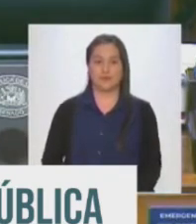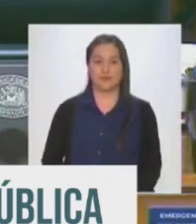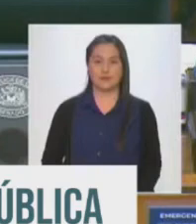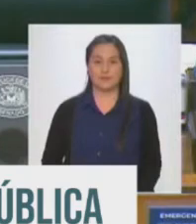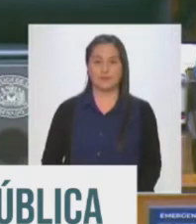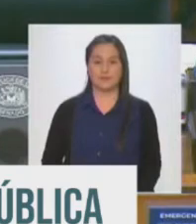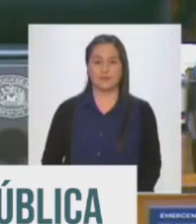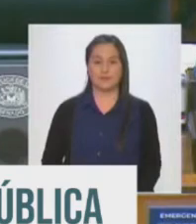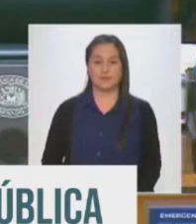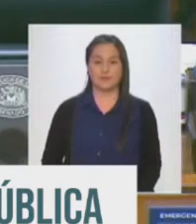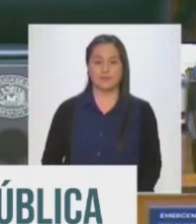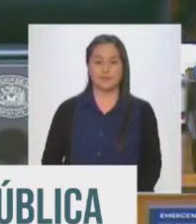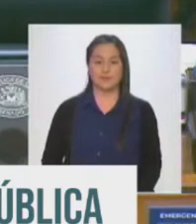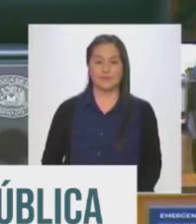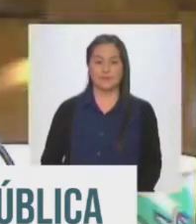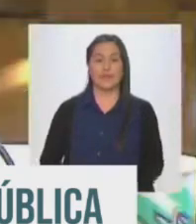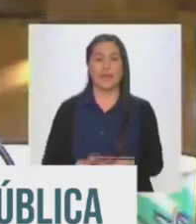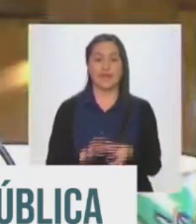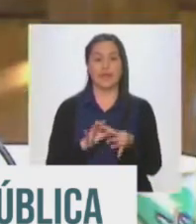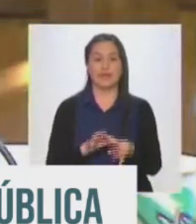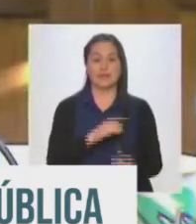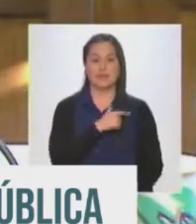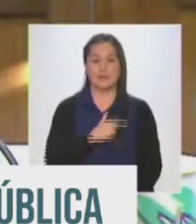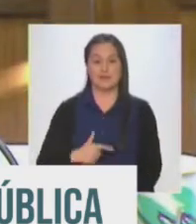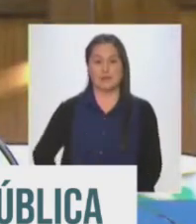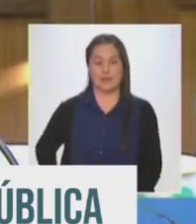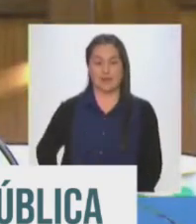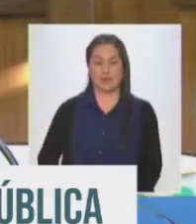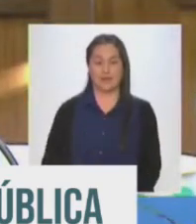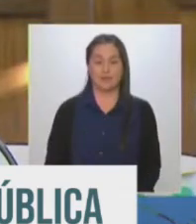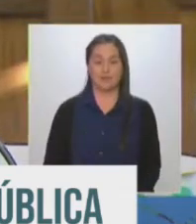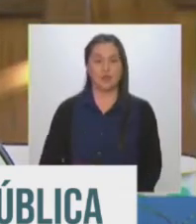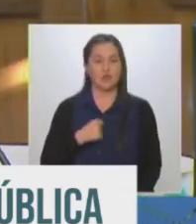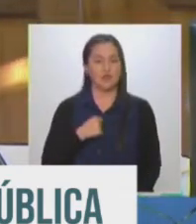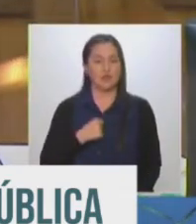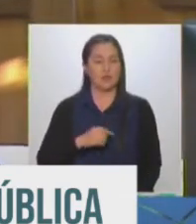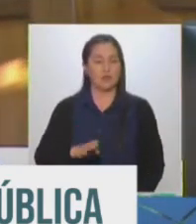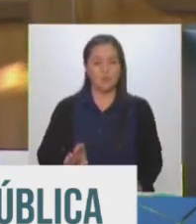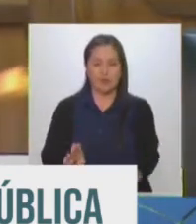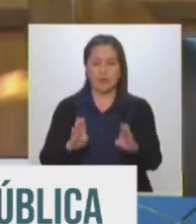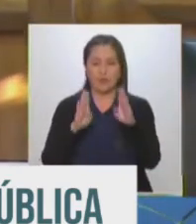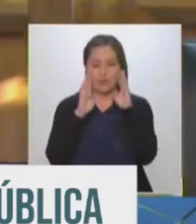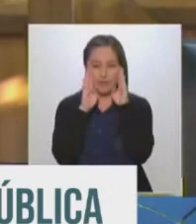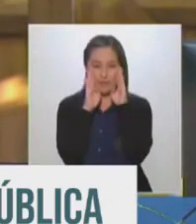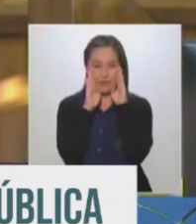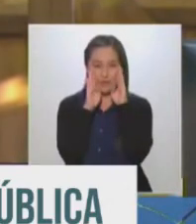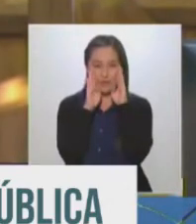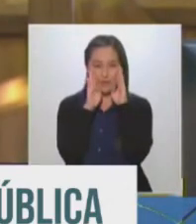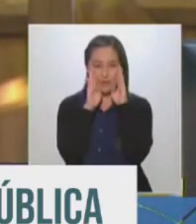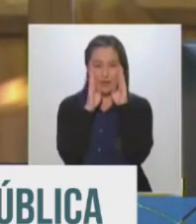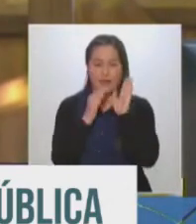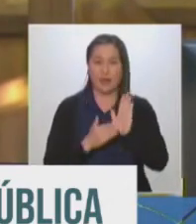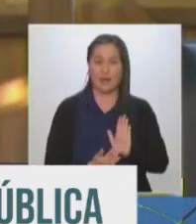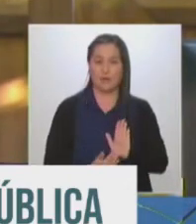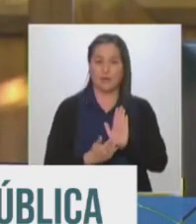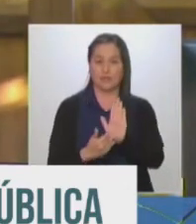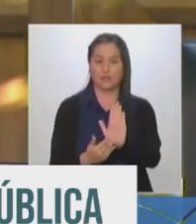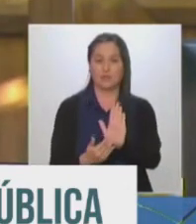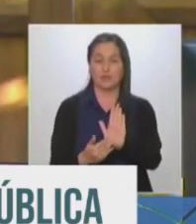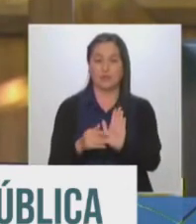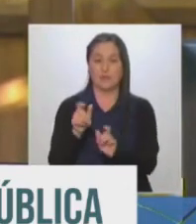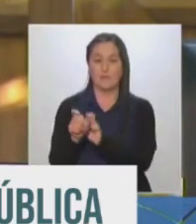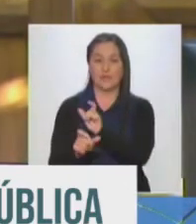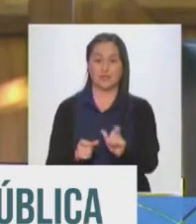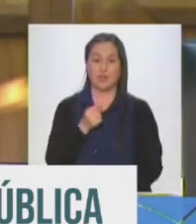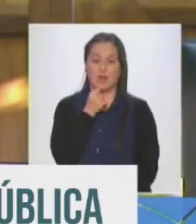acusación constitucional en contra del presidente Sebastián Piñera. Cada legislador, cada uno de los 43 senadores que actúa como jurado, tiene